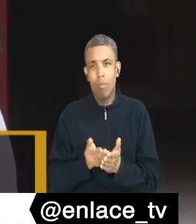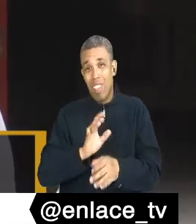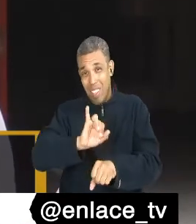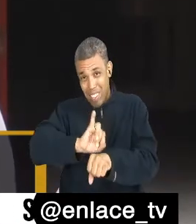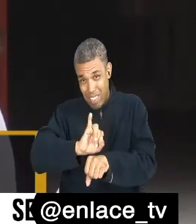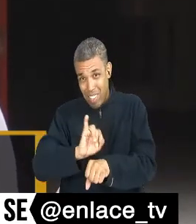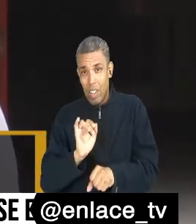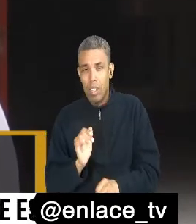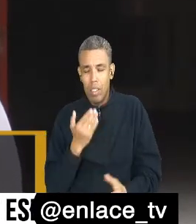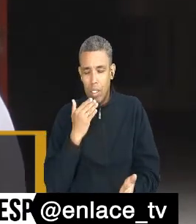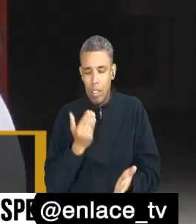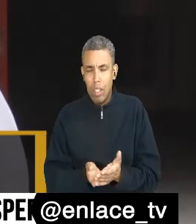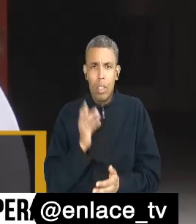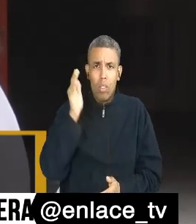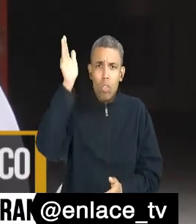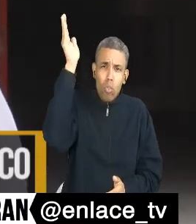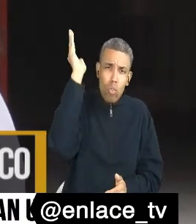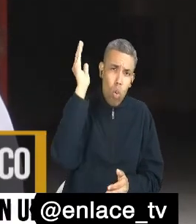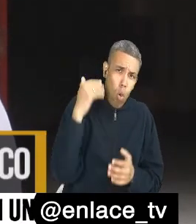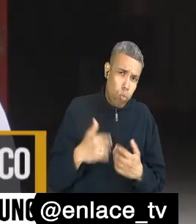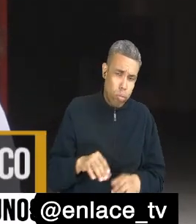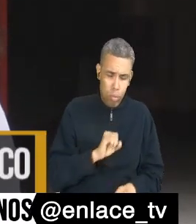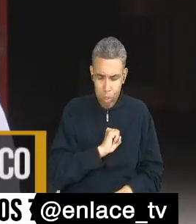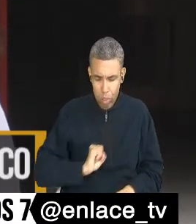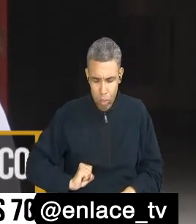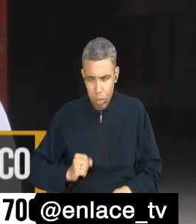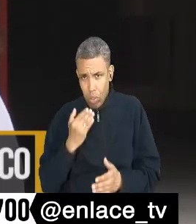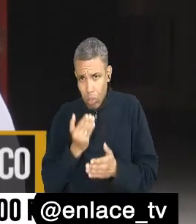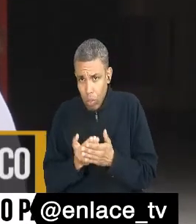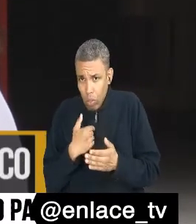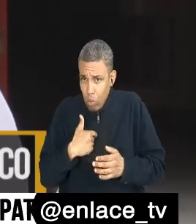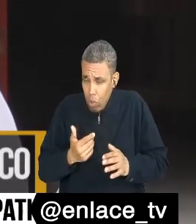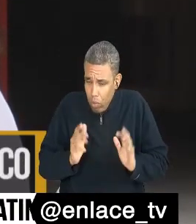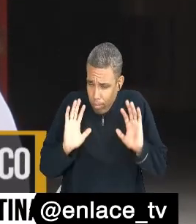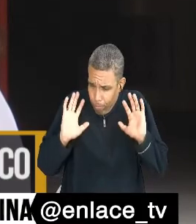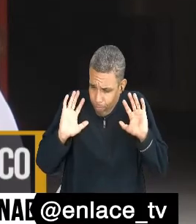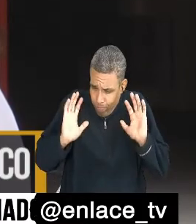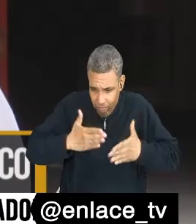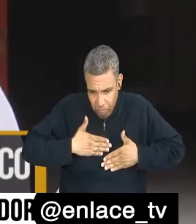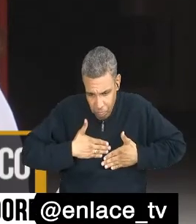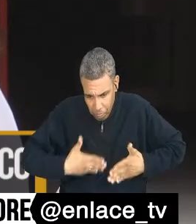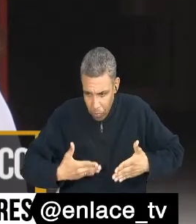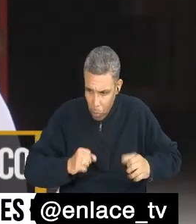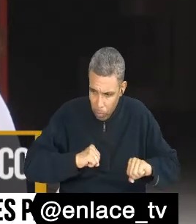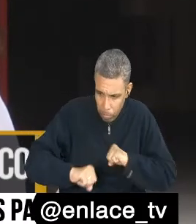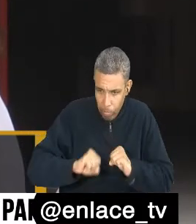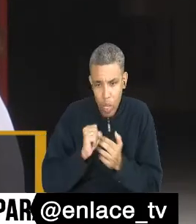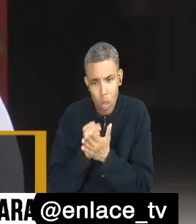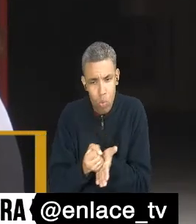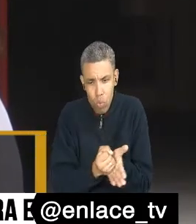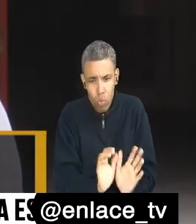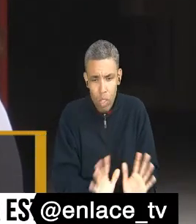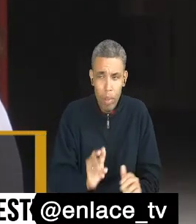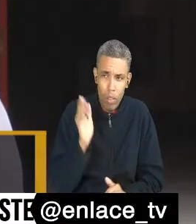por tanta misericordia del Señor con este humilde servidor, y pues a la iglesia también por darme esa